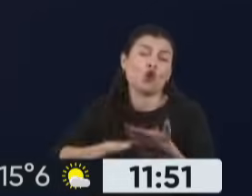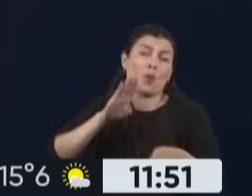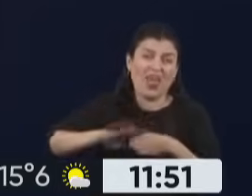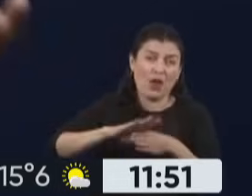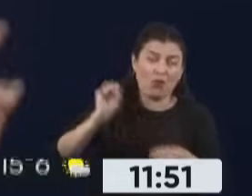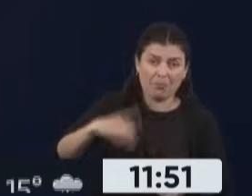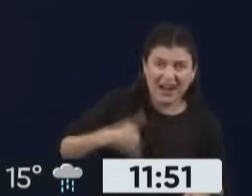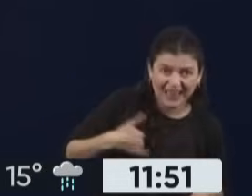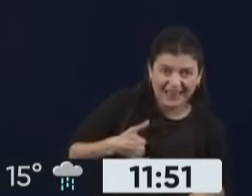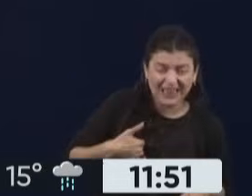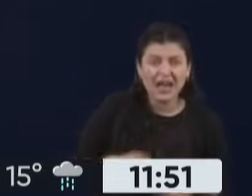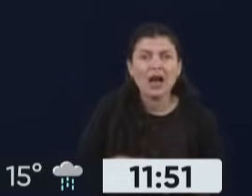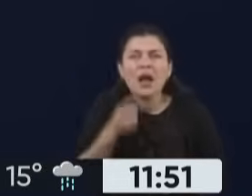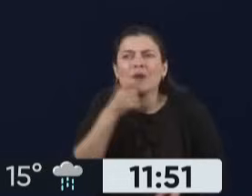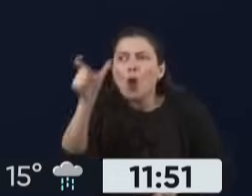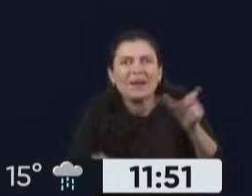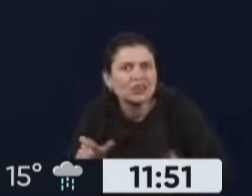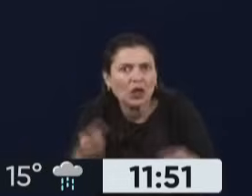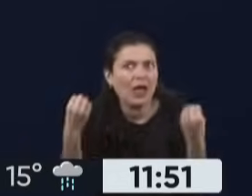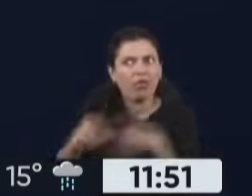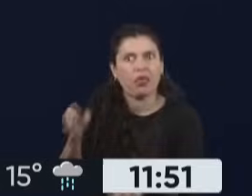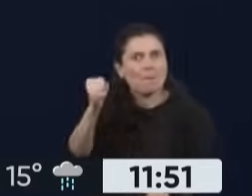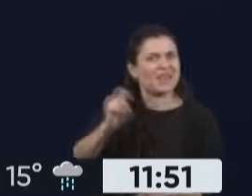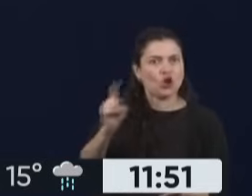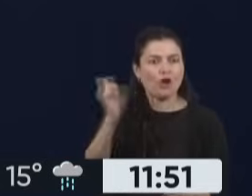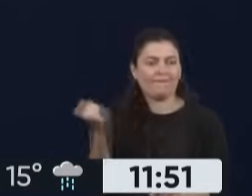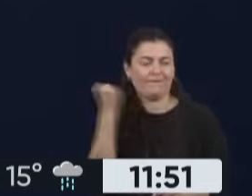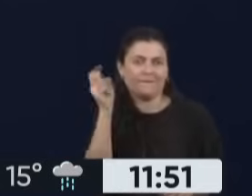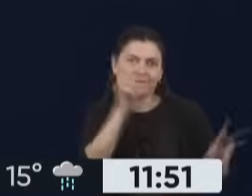gente no quería tener un peso en el bolsillo. Entonces,